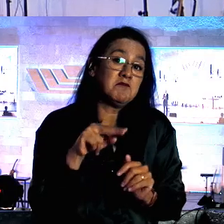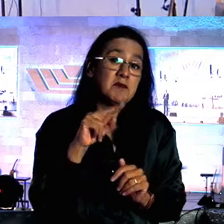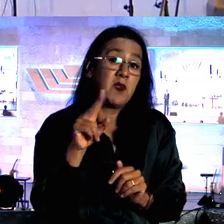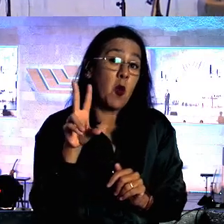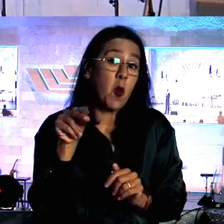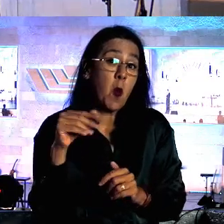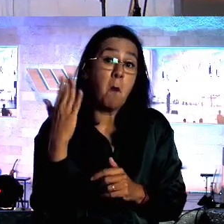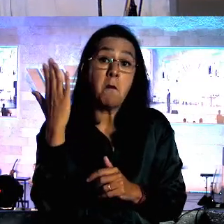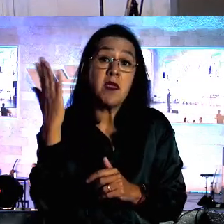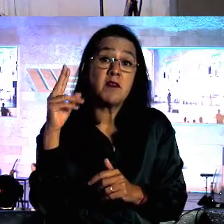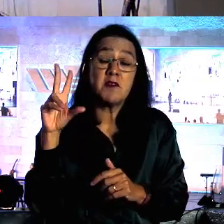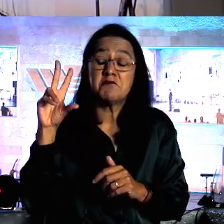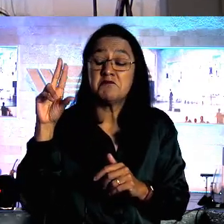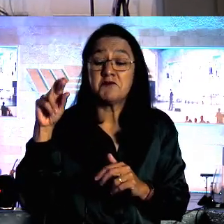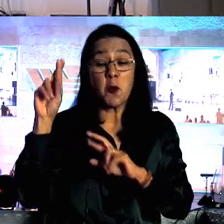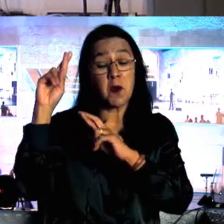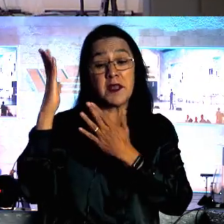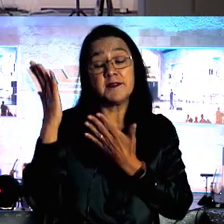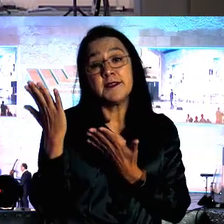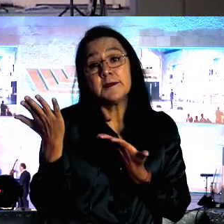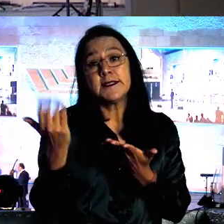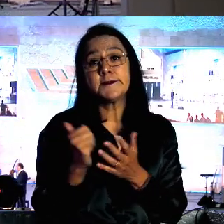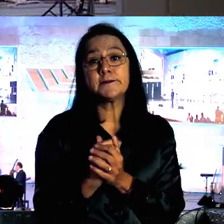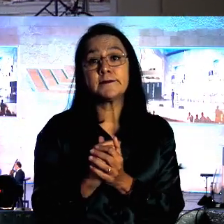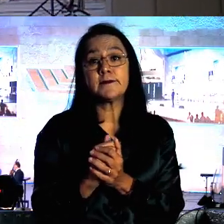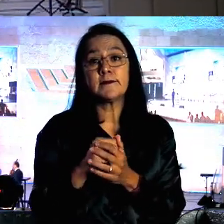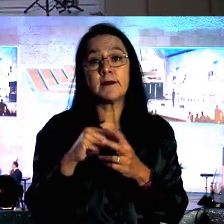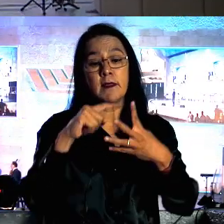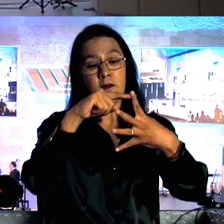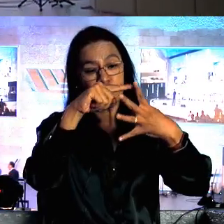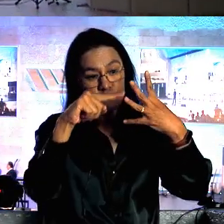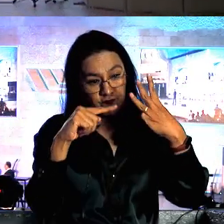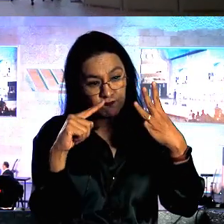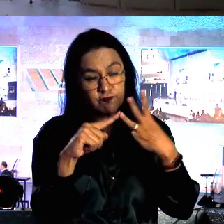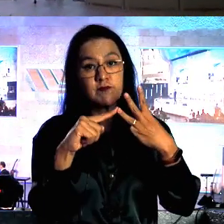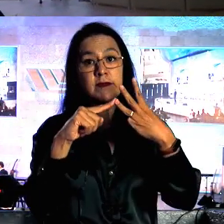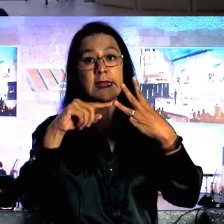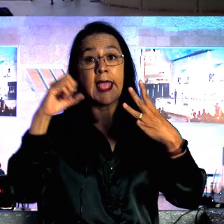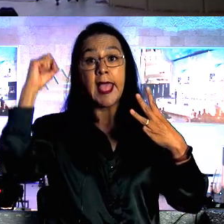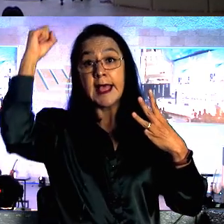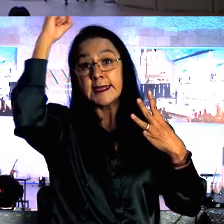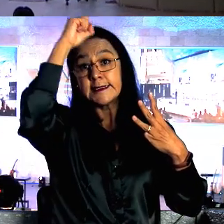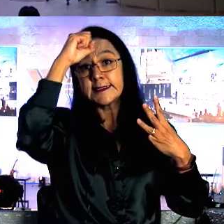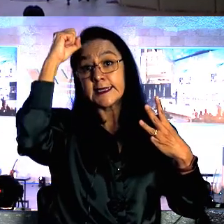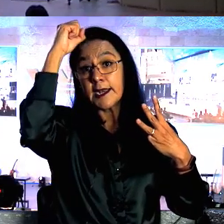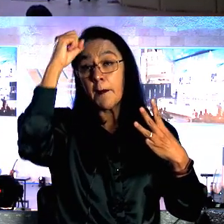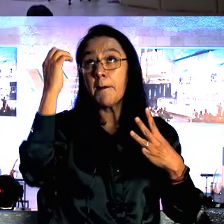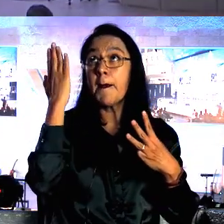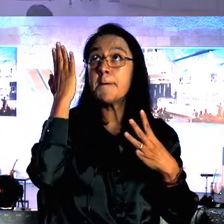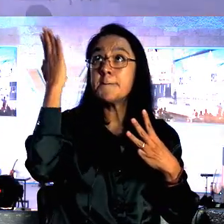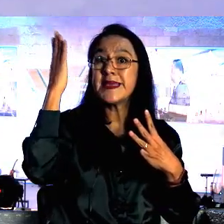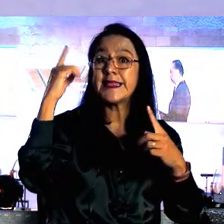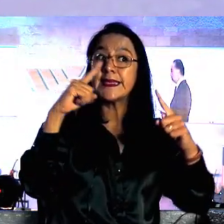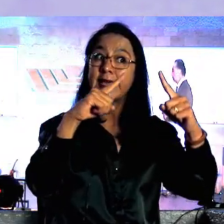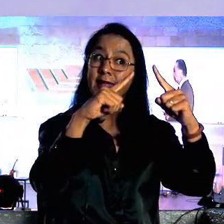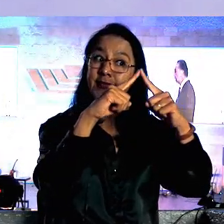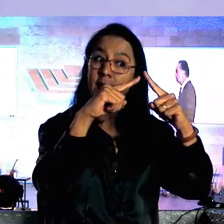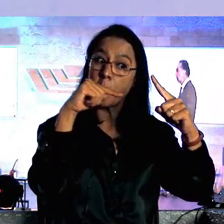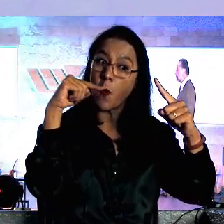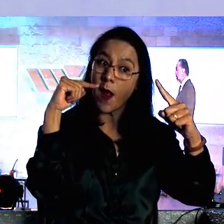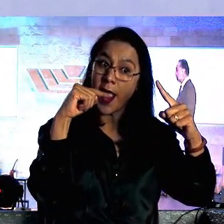Y luego, Salomón pide otra cosa, que el templo sea reconocido como la casa de oración